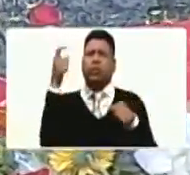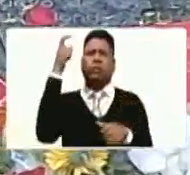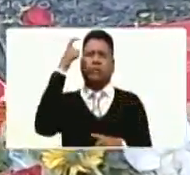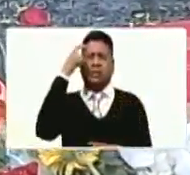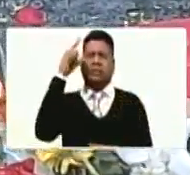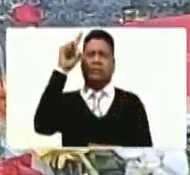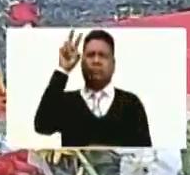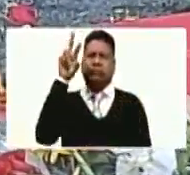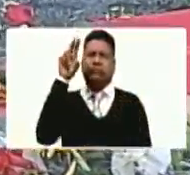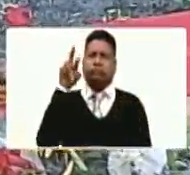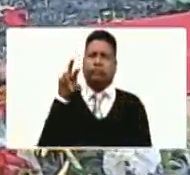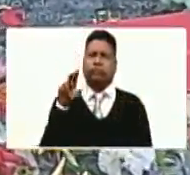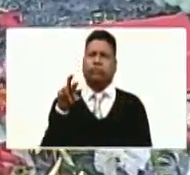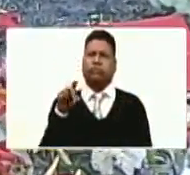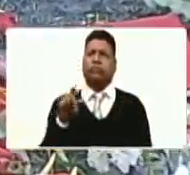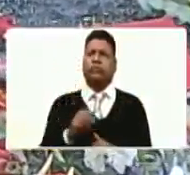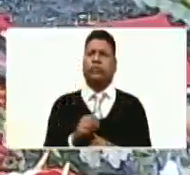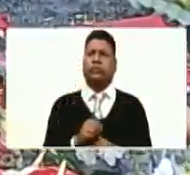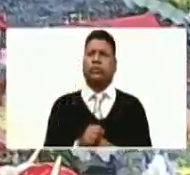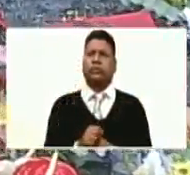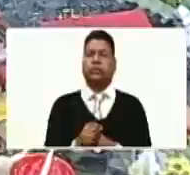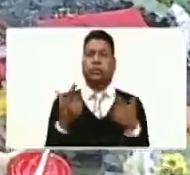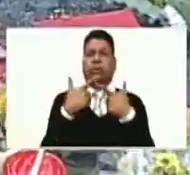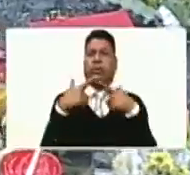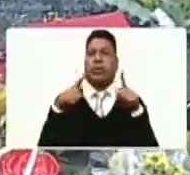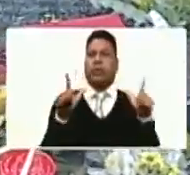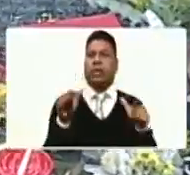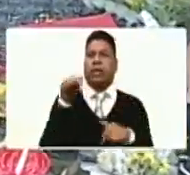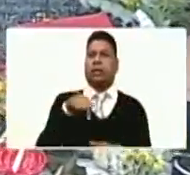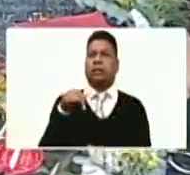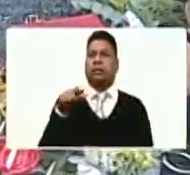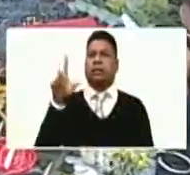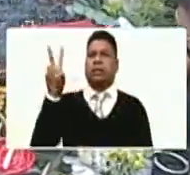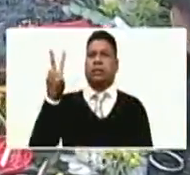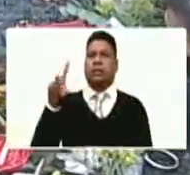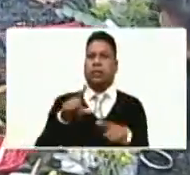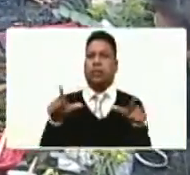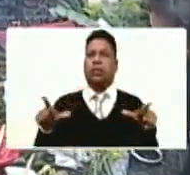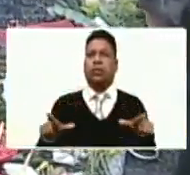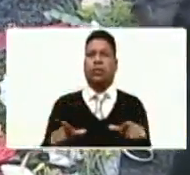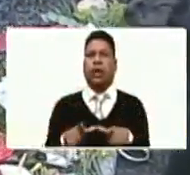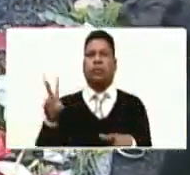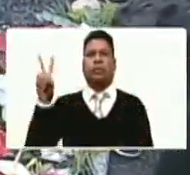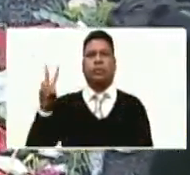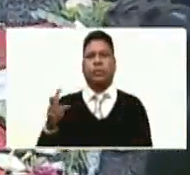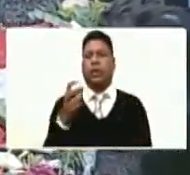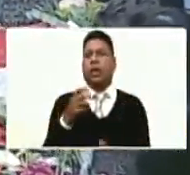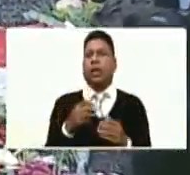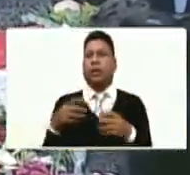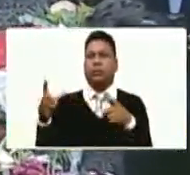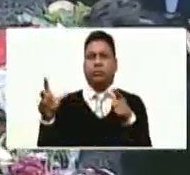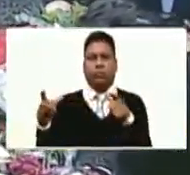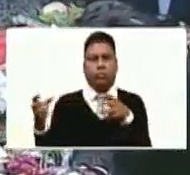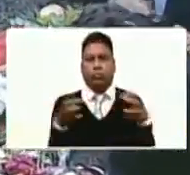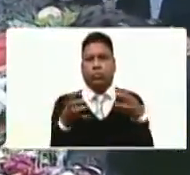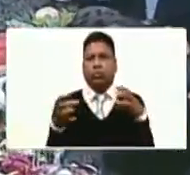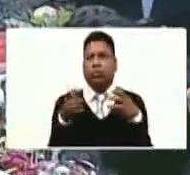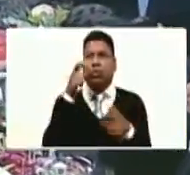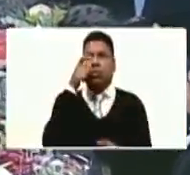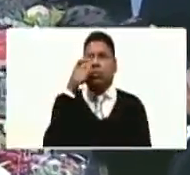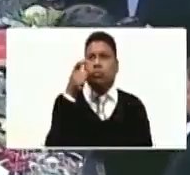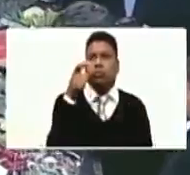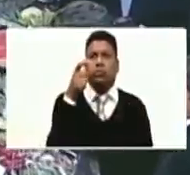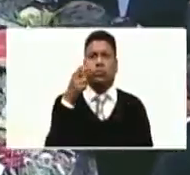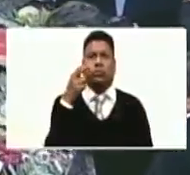por emancipar esta patria, día a día por tener una independencia. Un hombre que luchó por los pobres, por acabar con los miserables